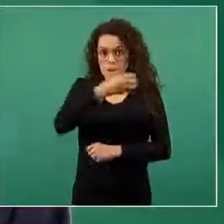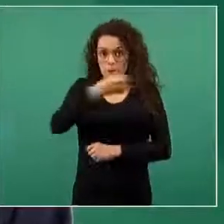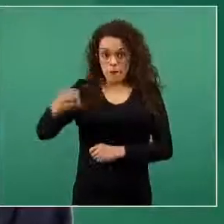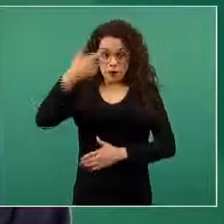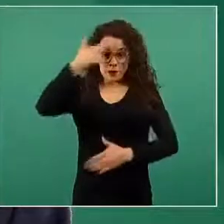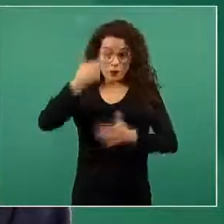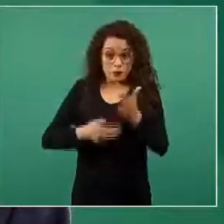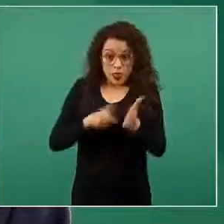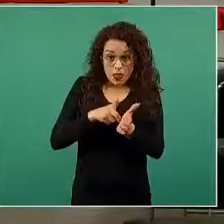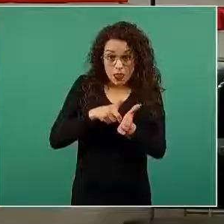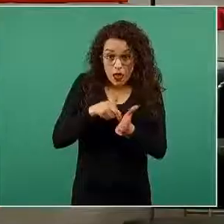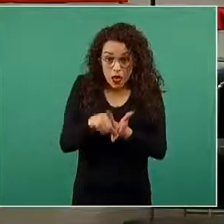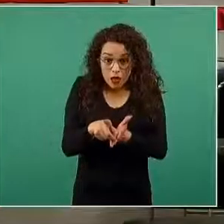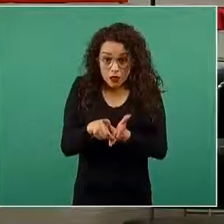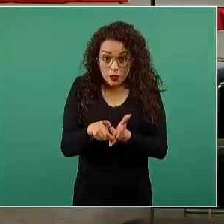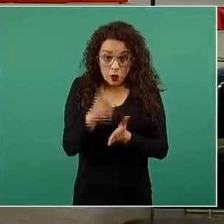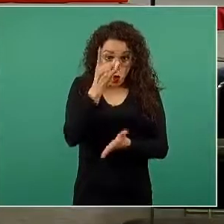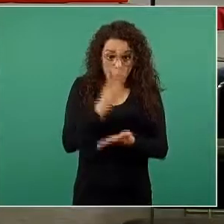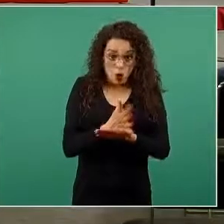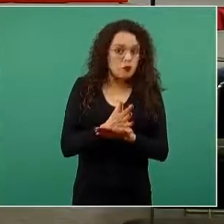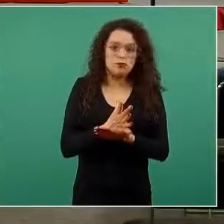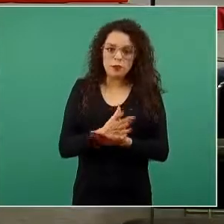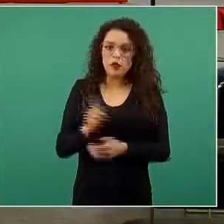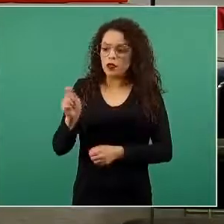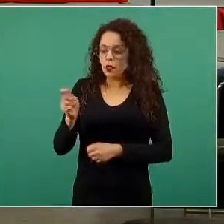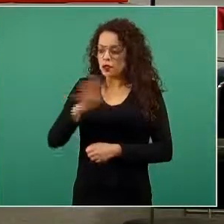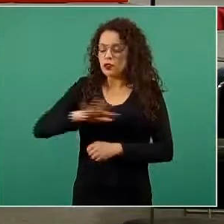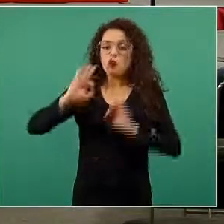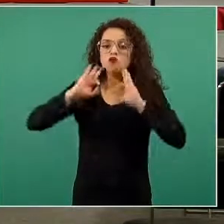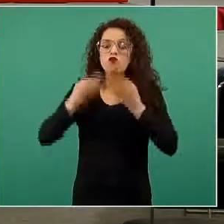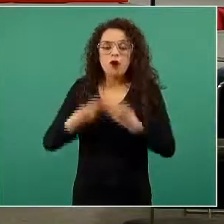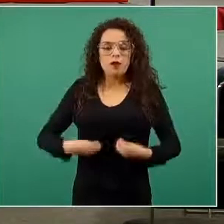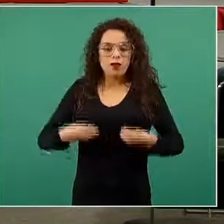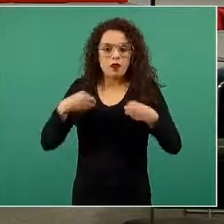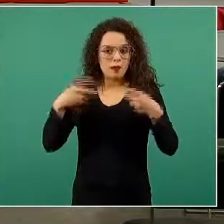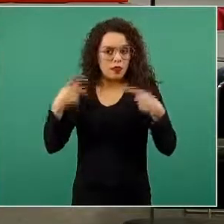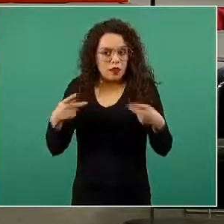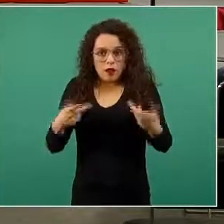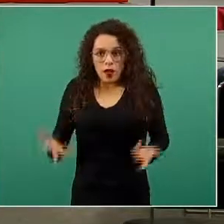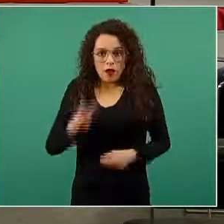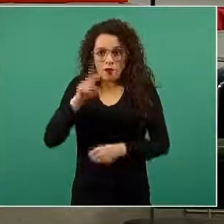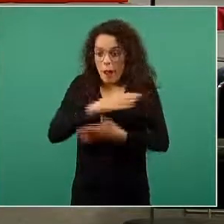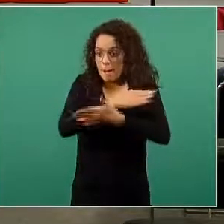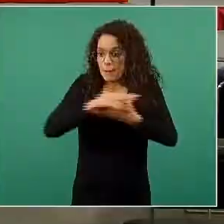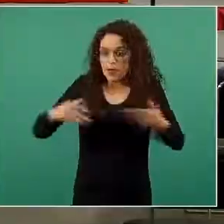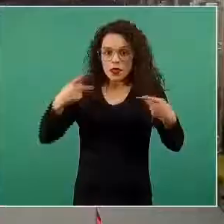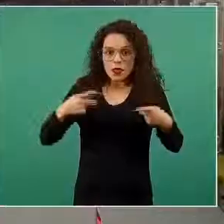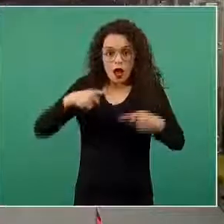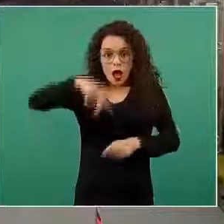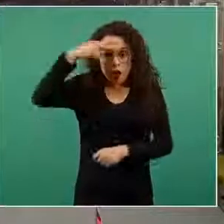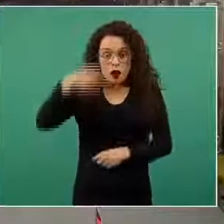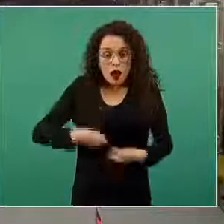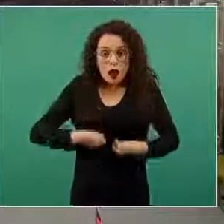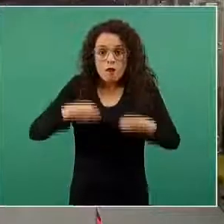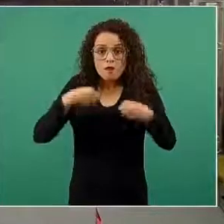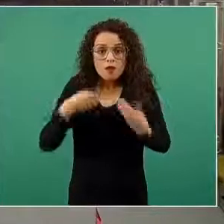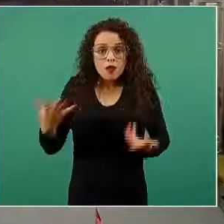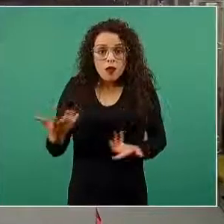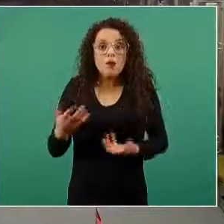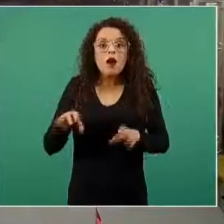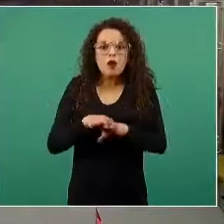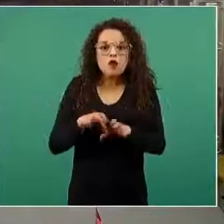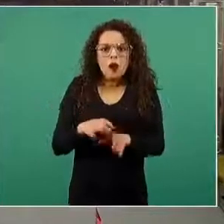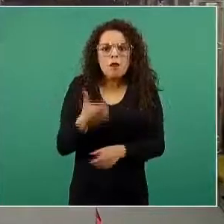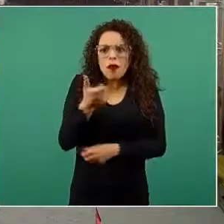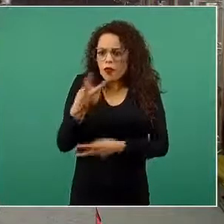derechos, sino las condiciones fundamentales de vida de las personas. La mitad de la población de México vive al día, vive en condiciones de